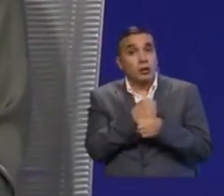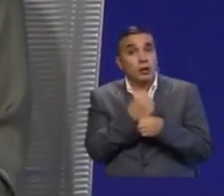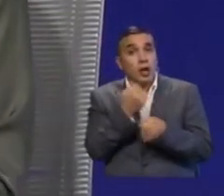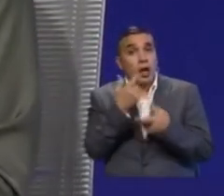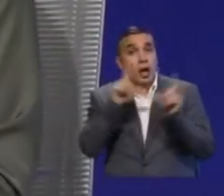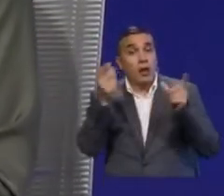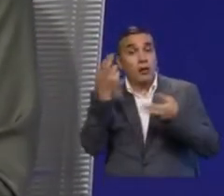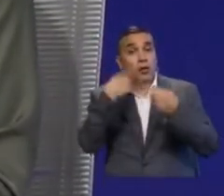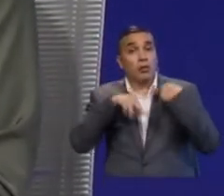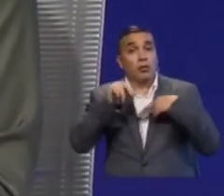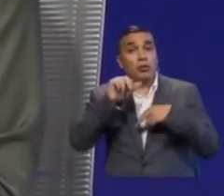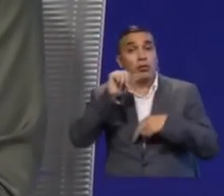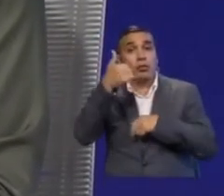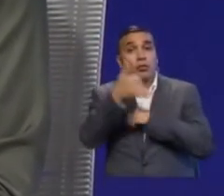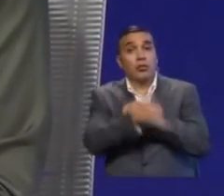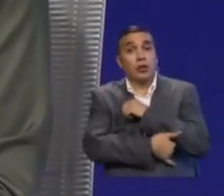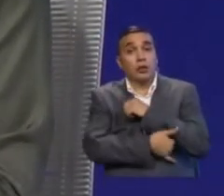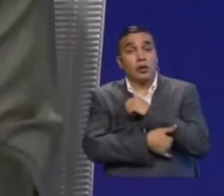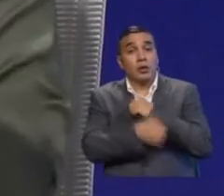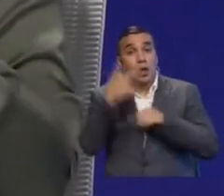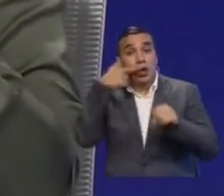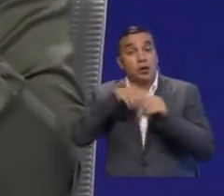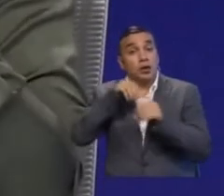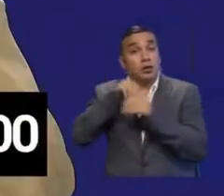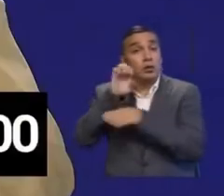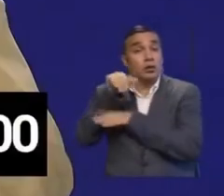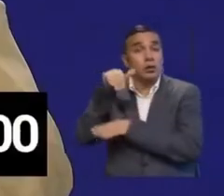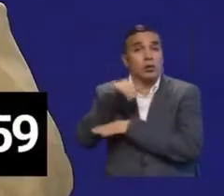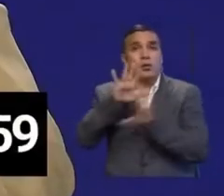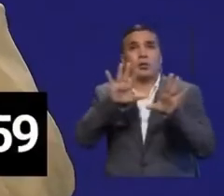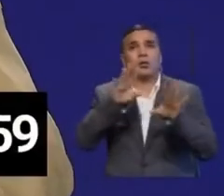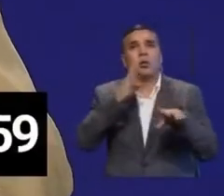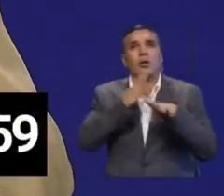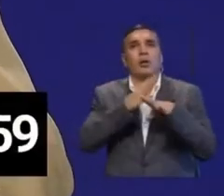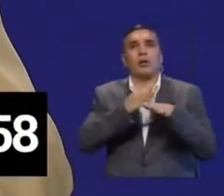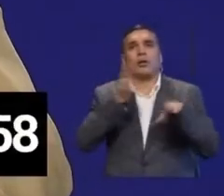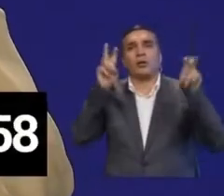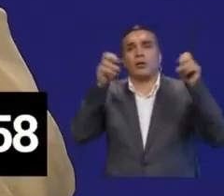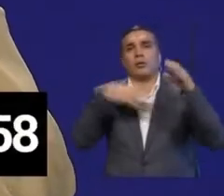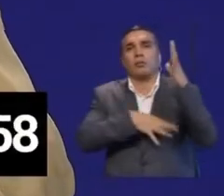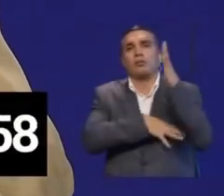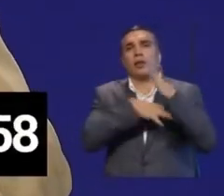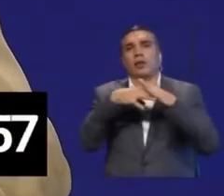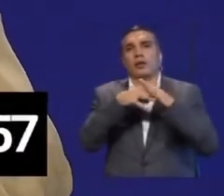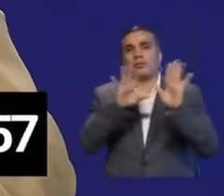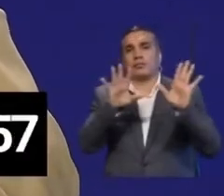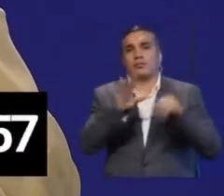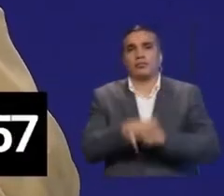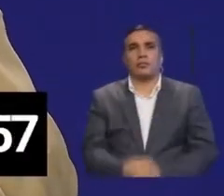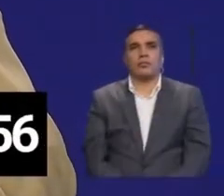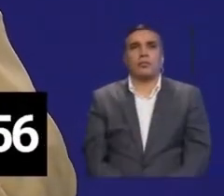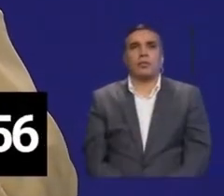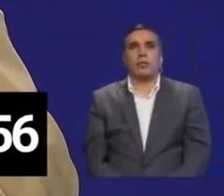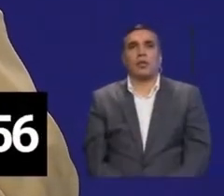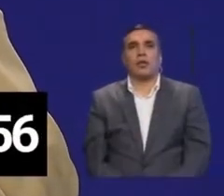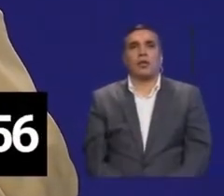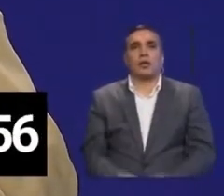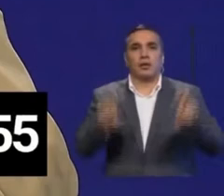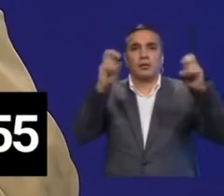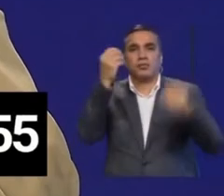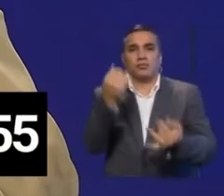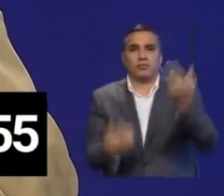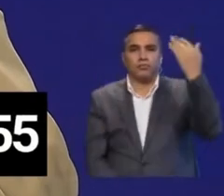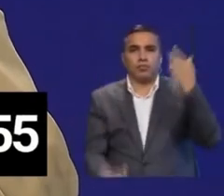y comercialización de combustible? Mira, hablemos un poco del petróleo realmente y de la